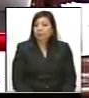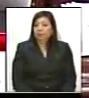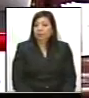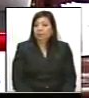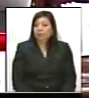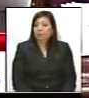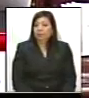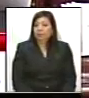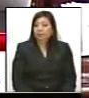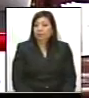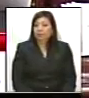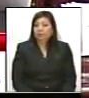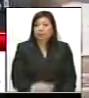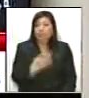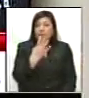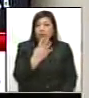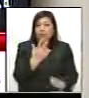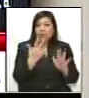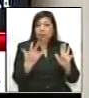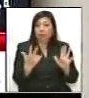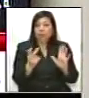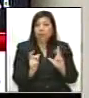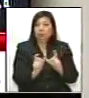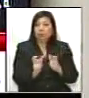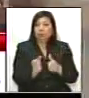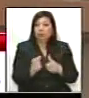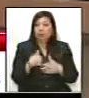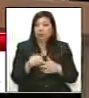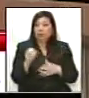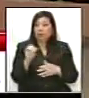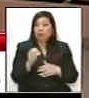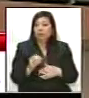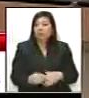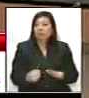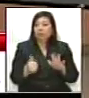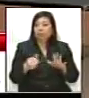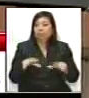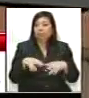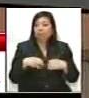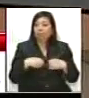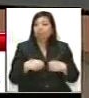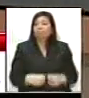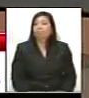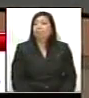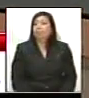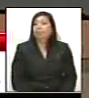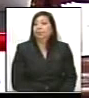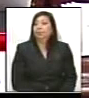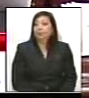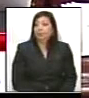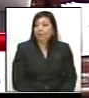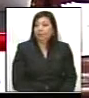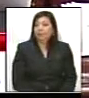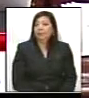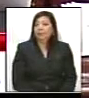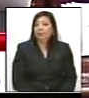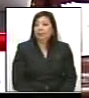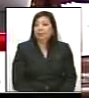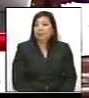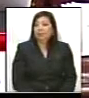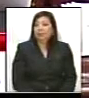han votado a favor 48 señores congresistas pero en contra seis abstenciones más chófer verde